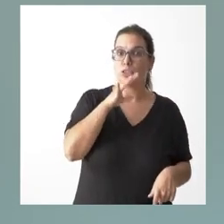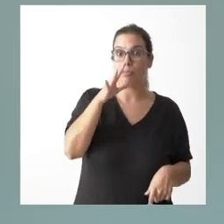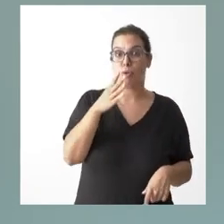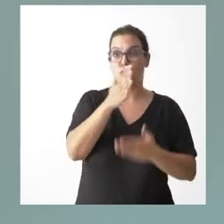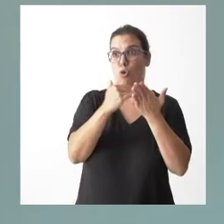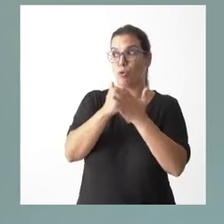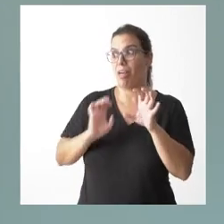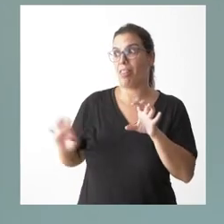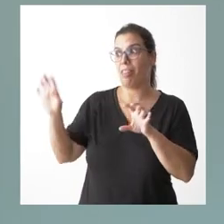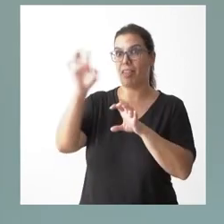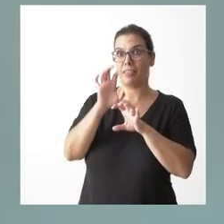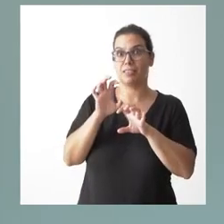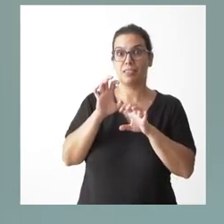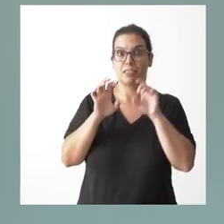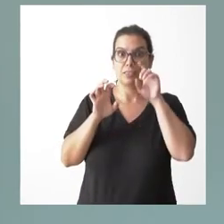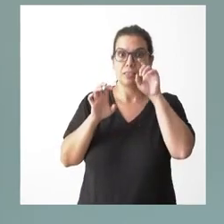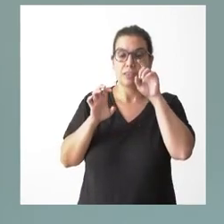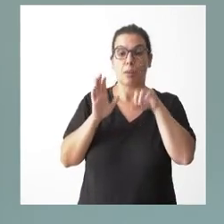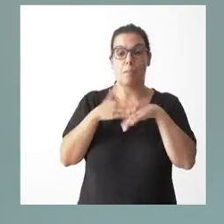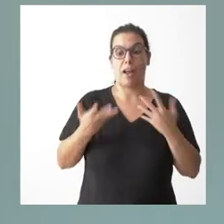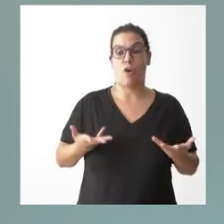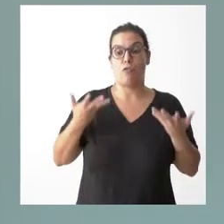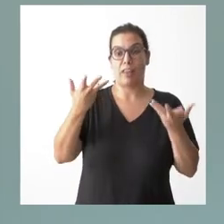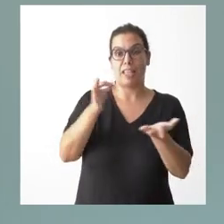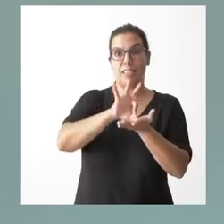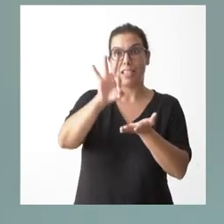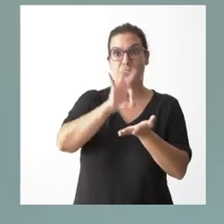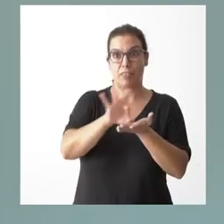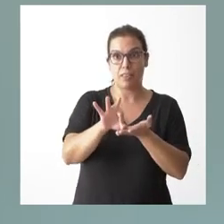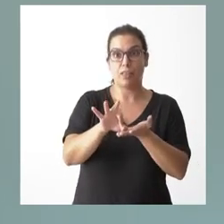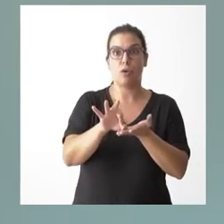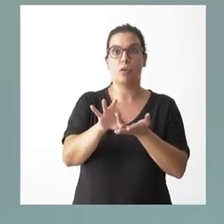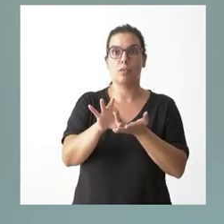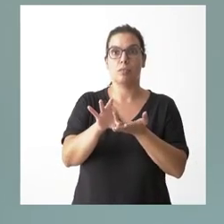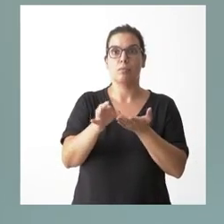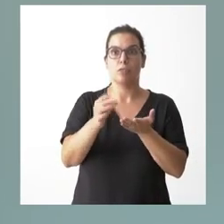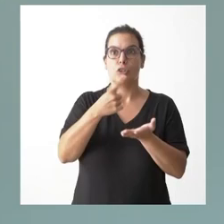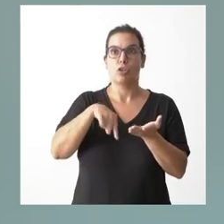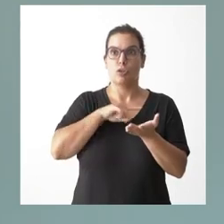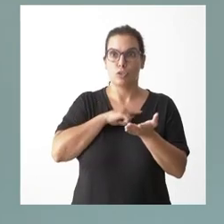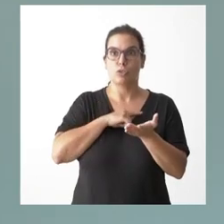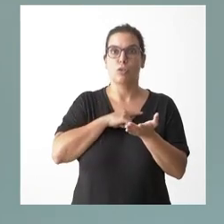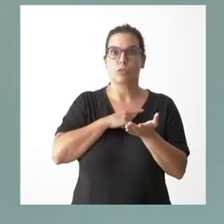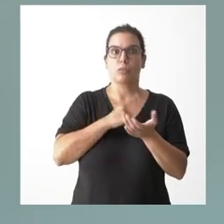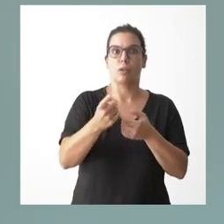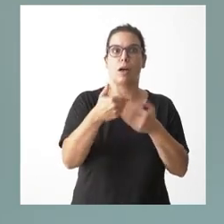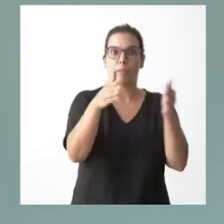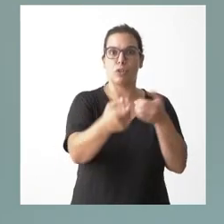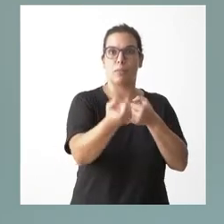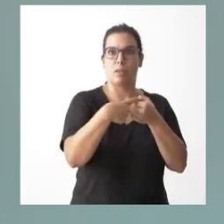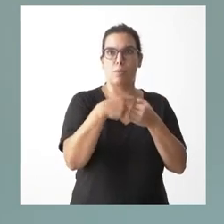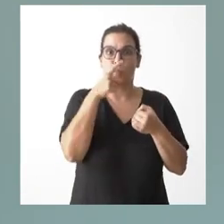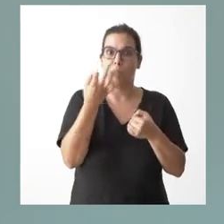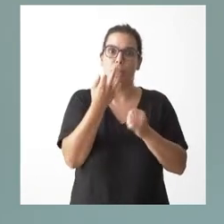autónomas que para implantar este servicio de 2-3 años ha contado en este caso con la iniciativa privada, pero evidentemente tenían que cumplir una serie